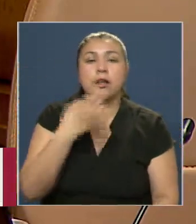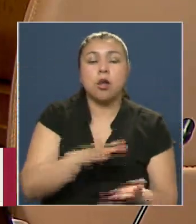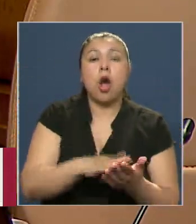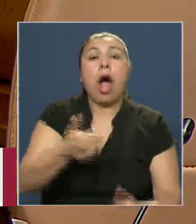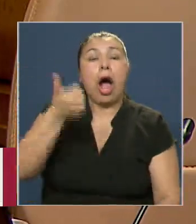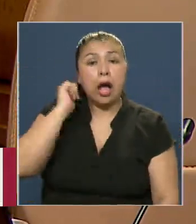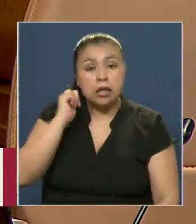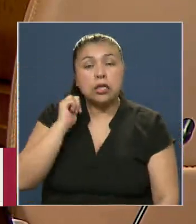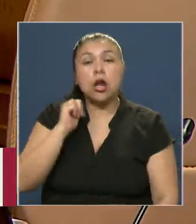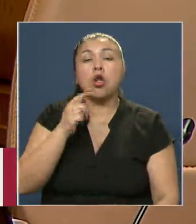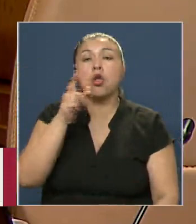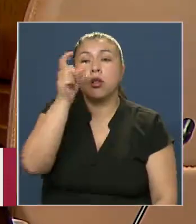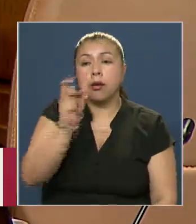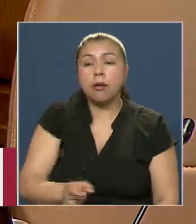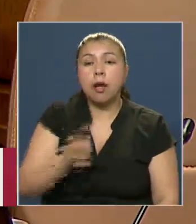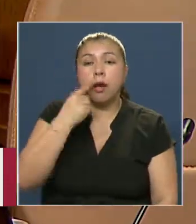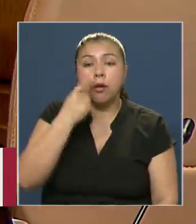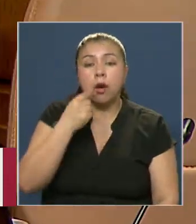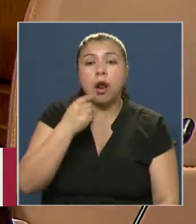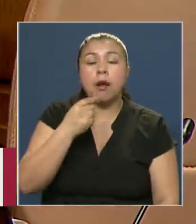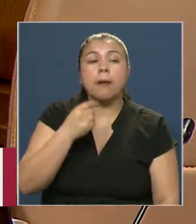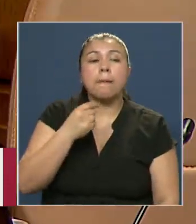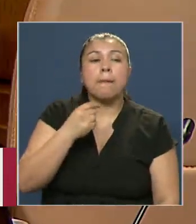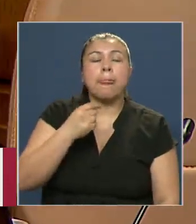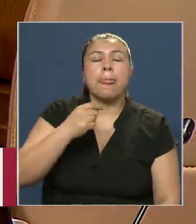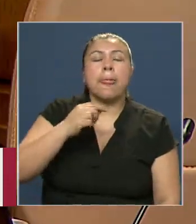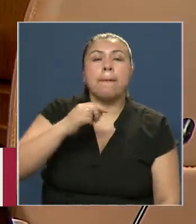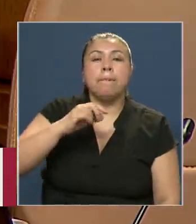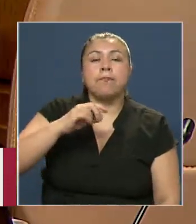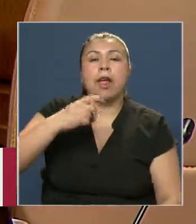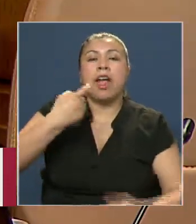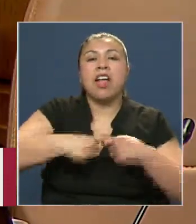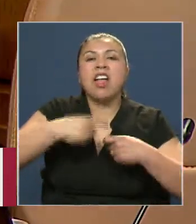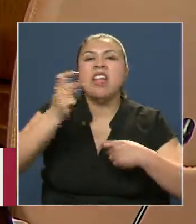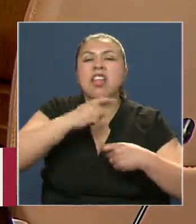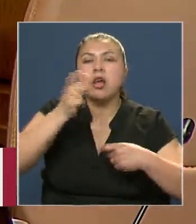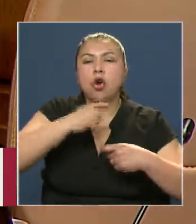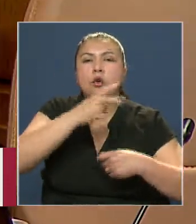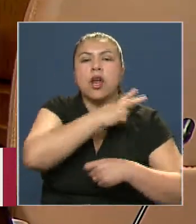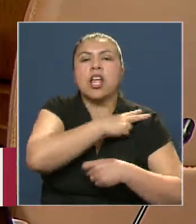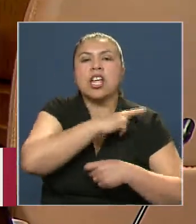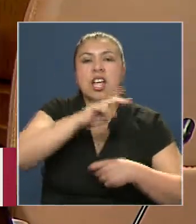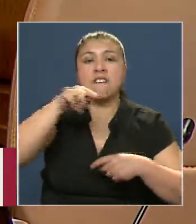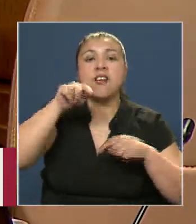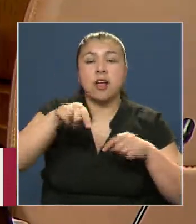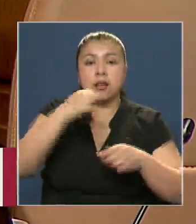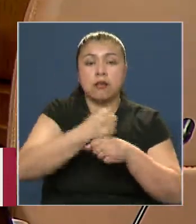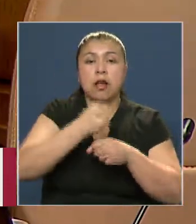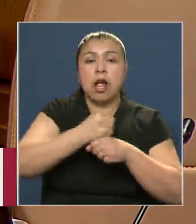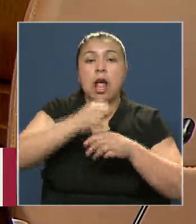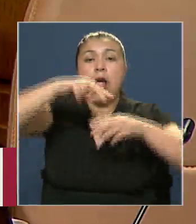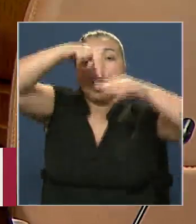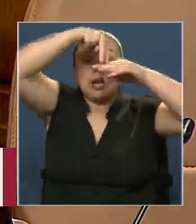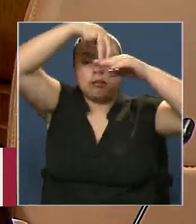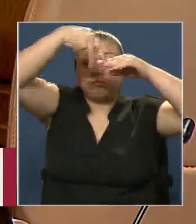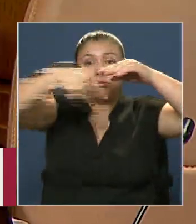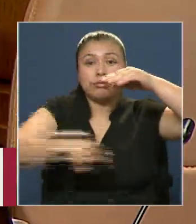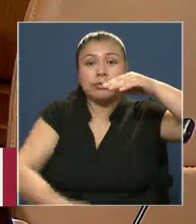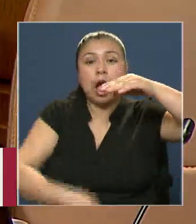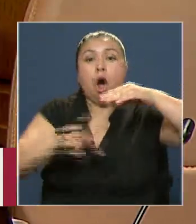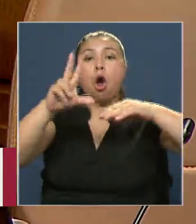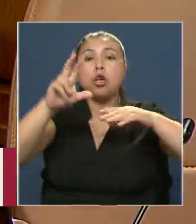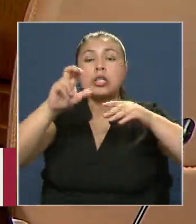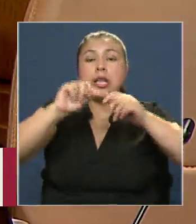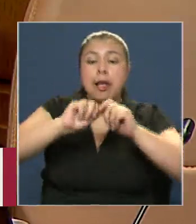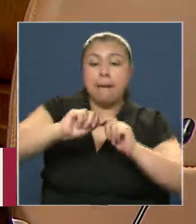octubre, donde un trabajador de la faena minera Granate de Pucobre, que era jefe de turno, cayó de 80 metros. Lo que quiero señalar es que